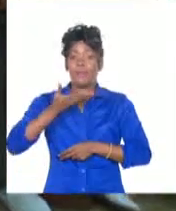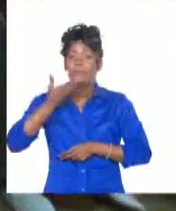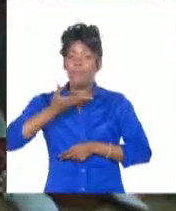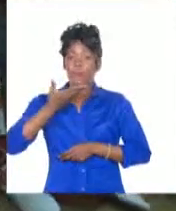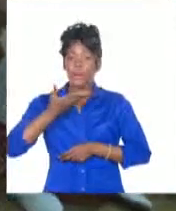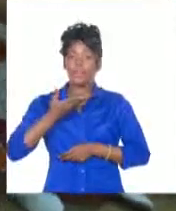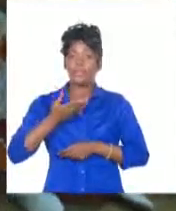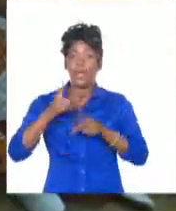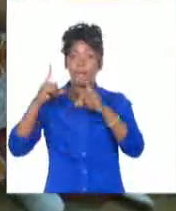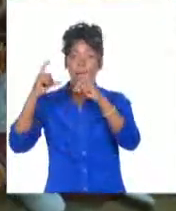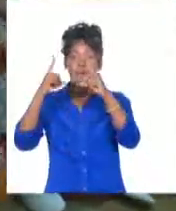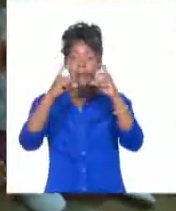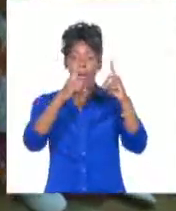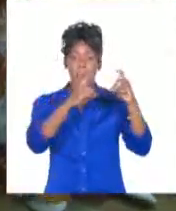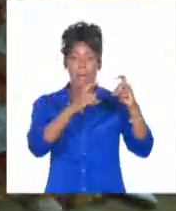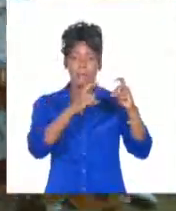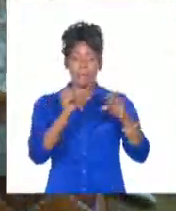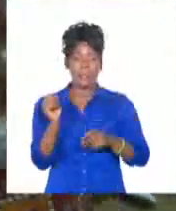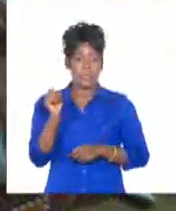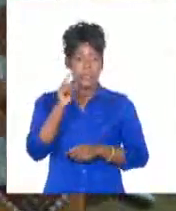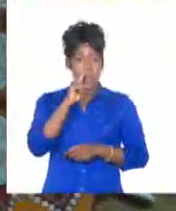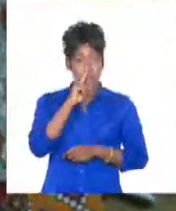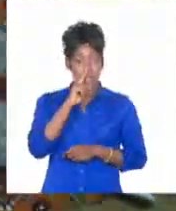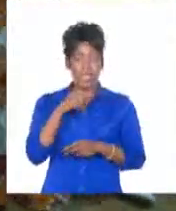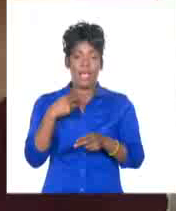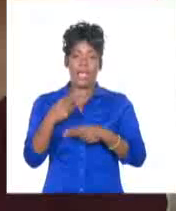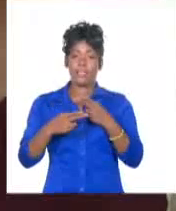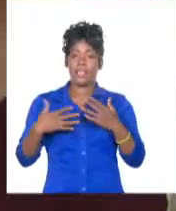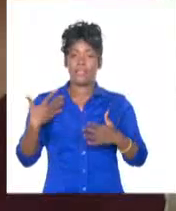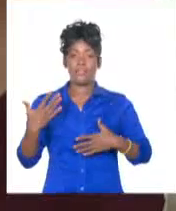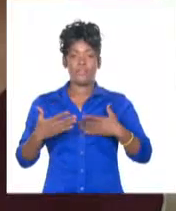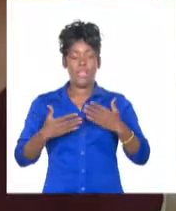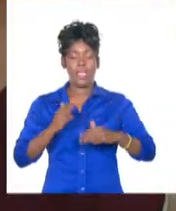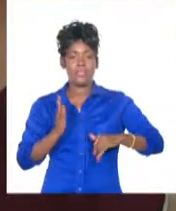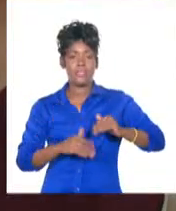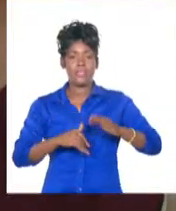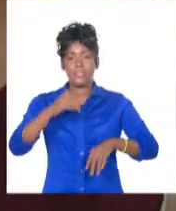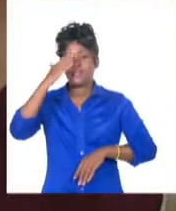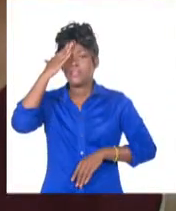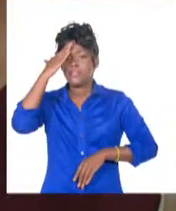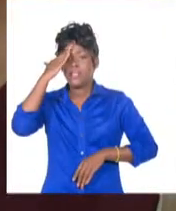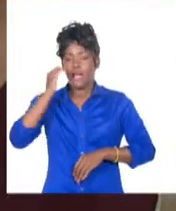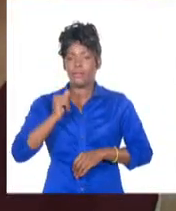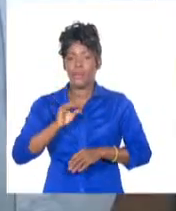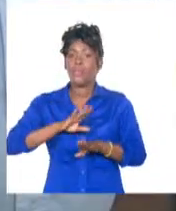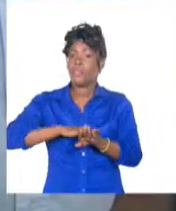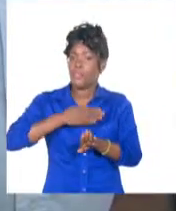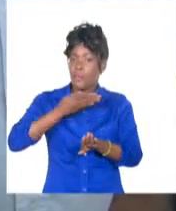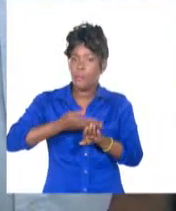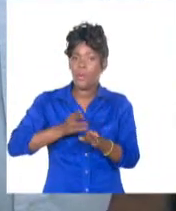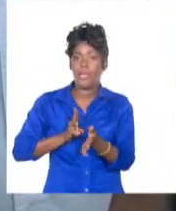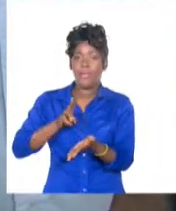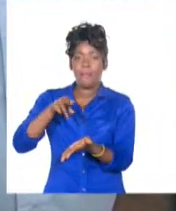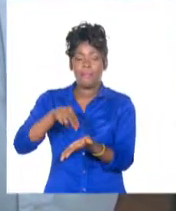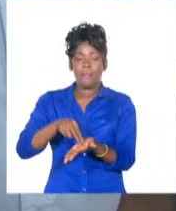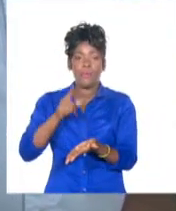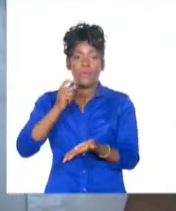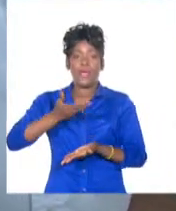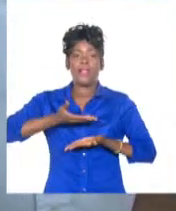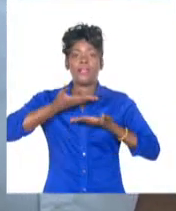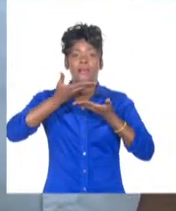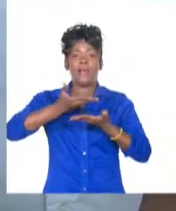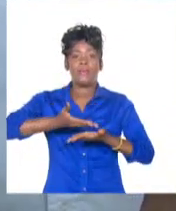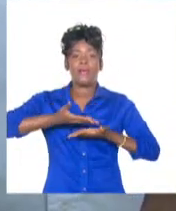Sandá. El encuentro se dedica a la memoria de Manuel Villabella, quien fuera narrador, dramaturgo, director